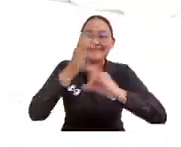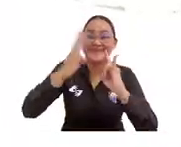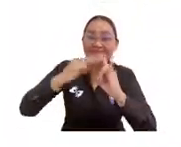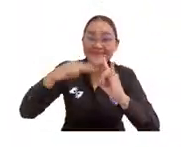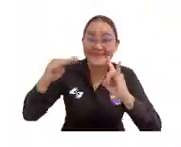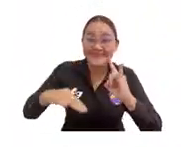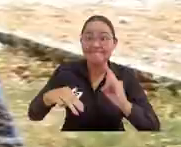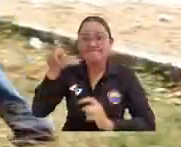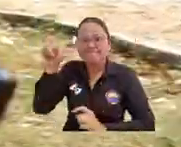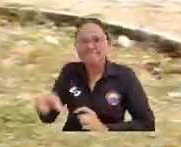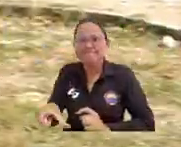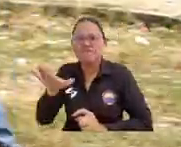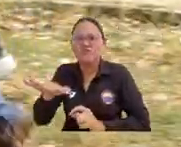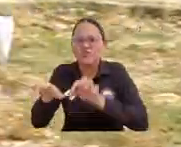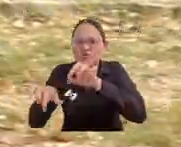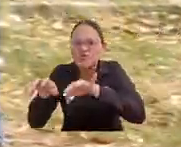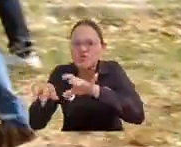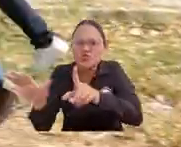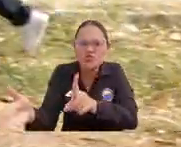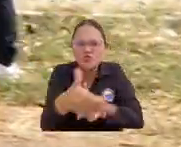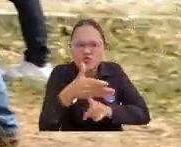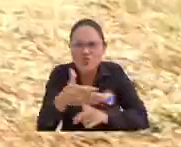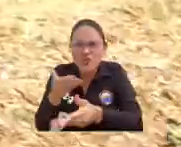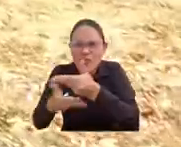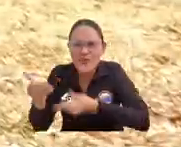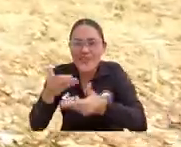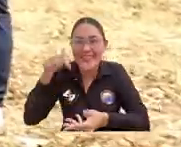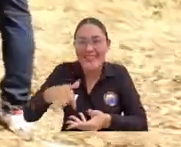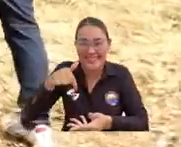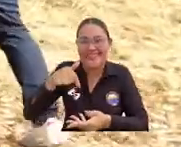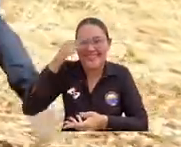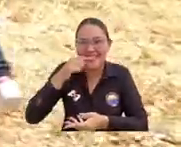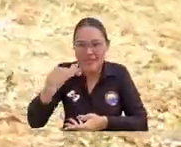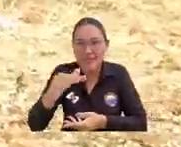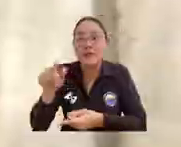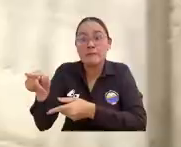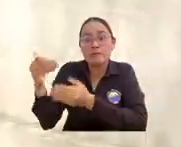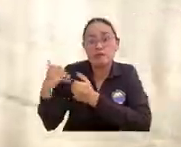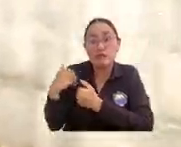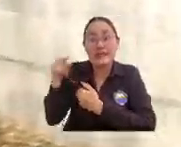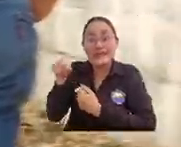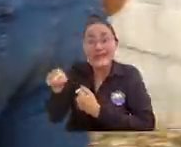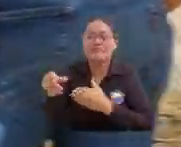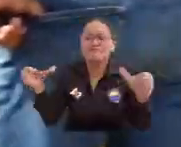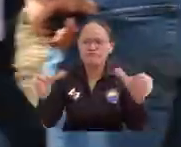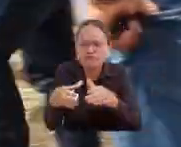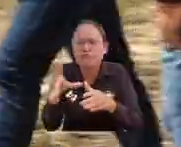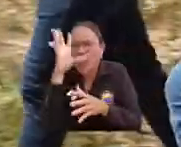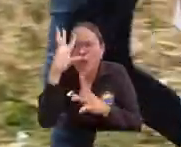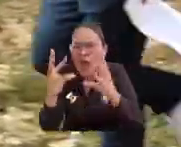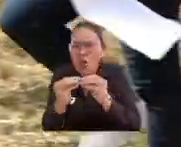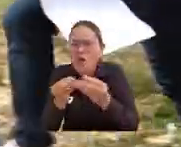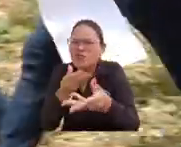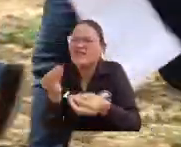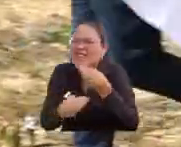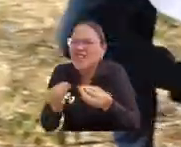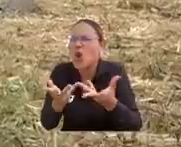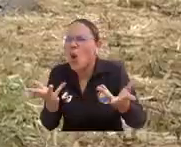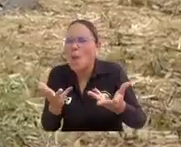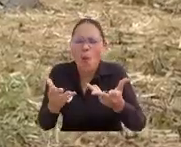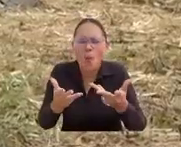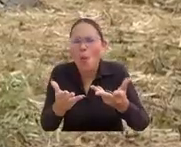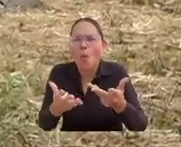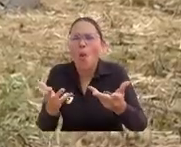El rector de la Universidad del Magdalena y el secretario de Seguridad y Convivencia Ciudadana dieron los primeros pasos sobre el terreno donde